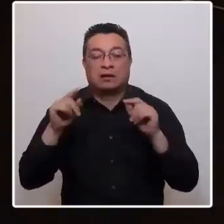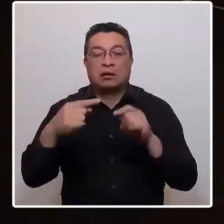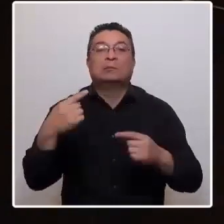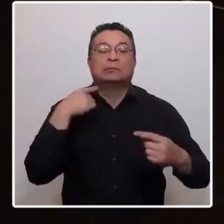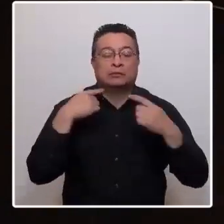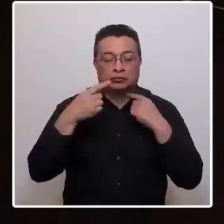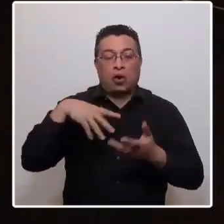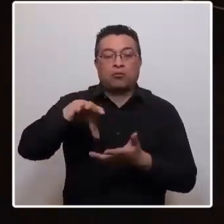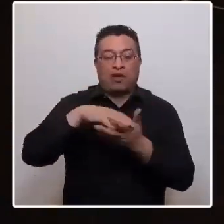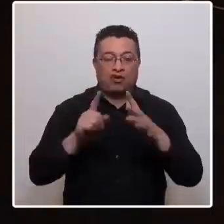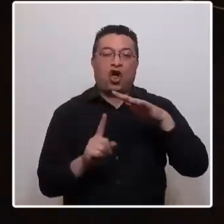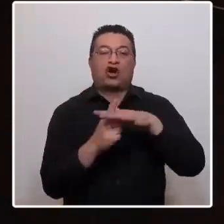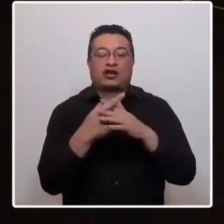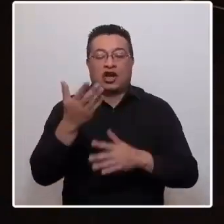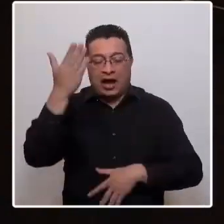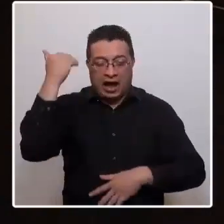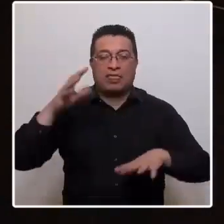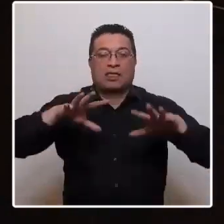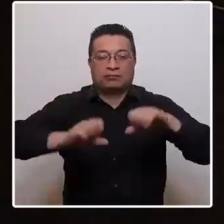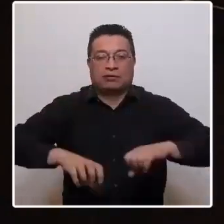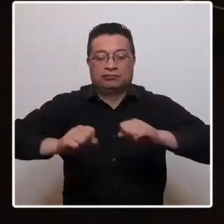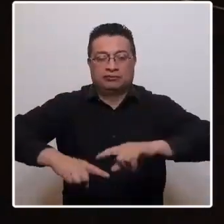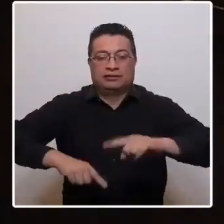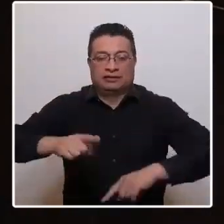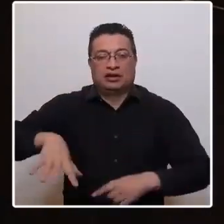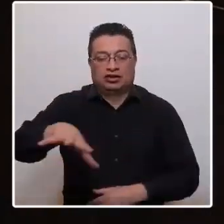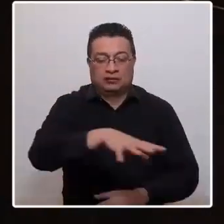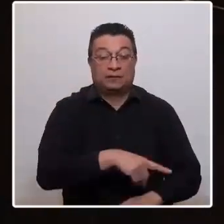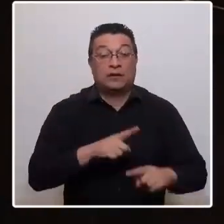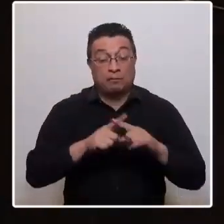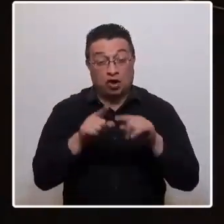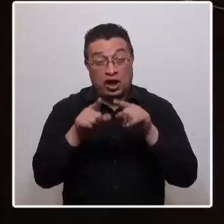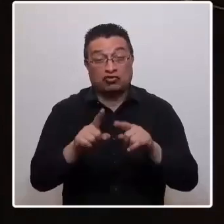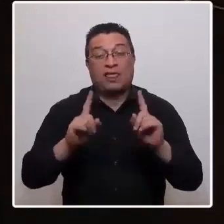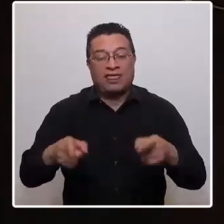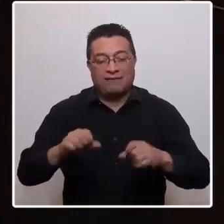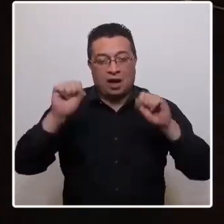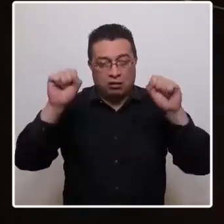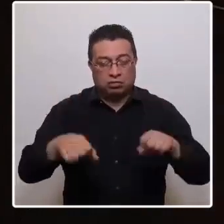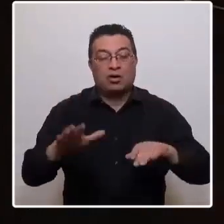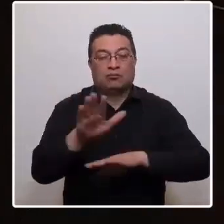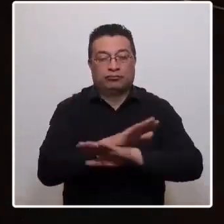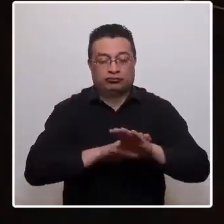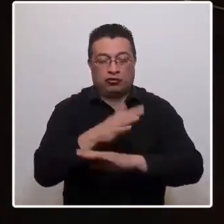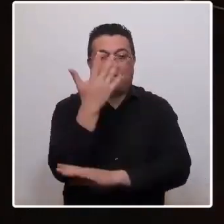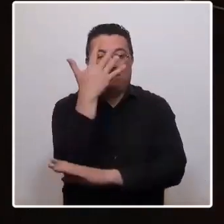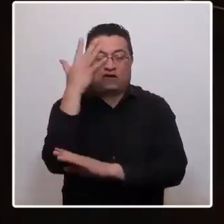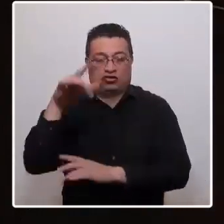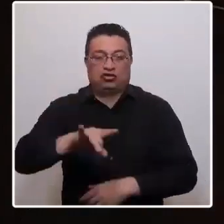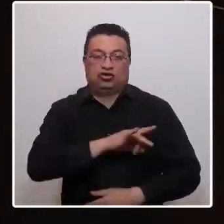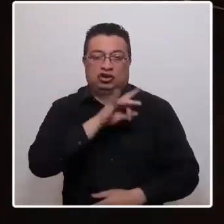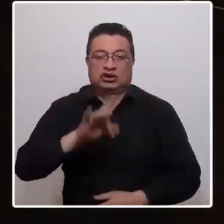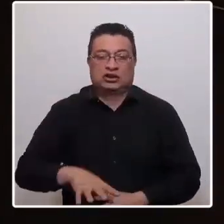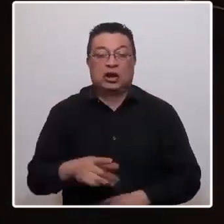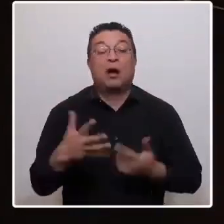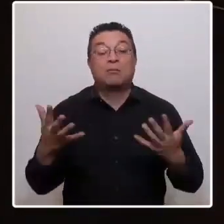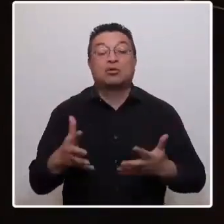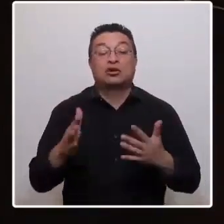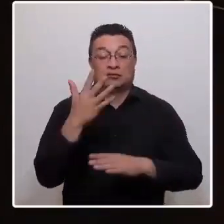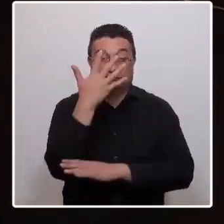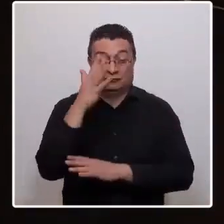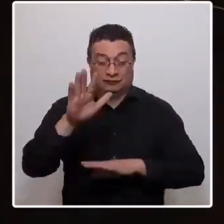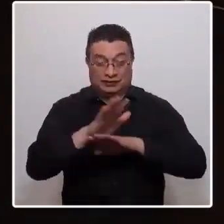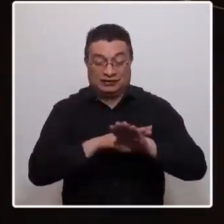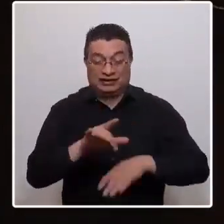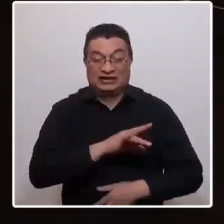indígenas que ancestralmente ocupaban esos territorios. Por ello, debemos aprobar la protección del bosque nativo. Y es porque la protección del bosque